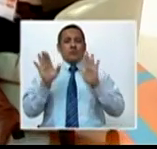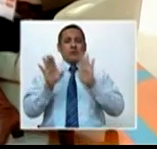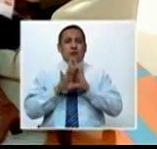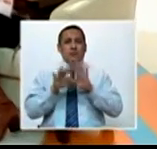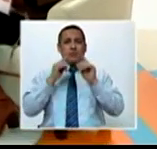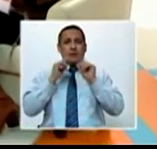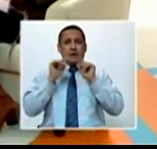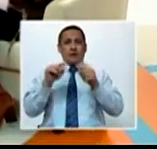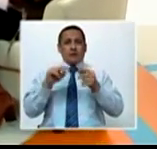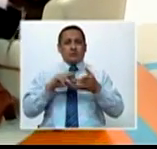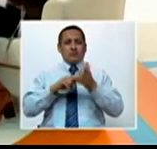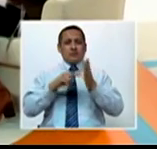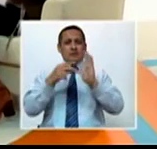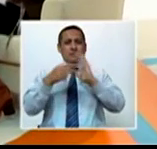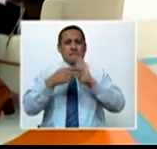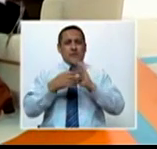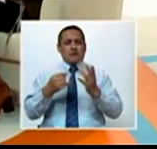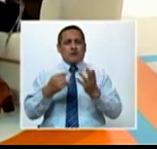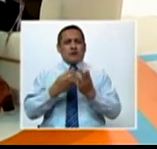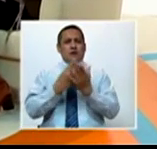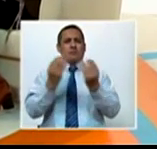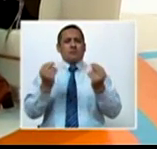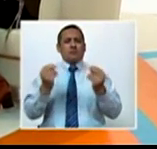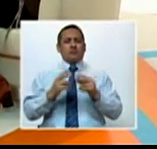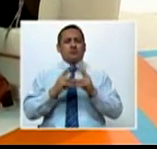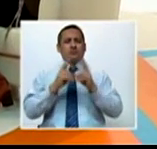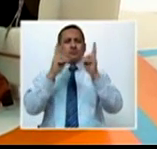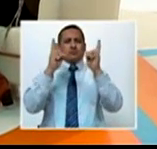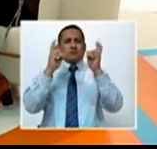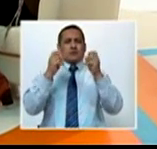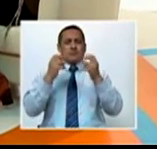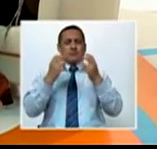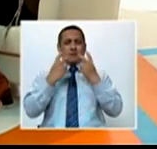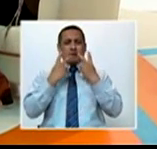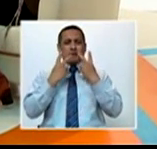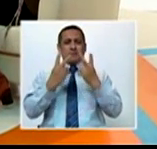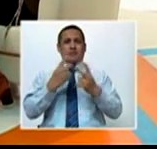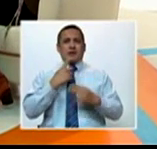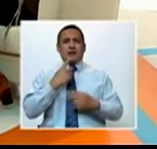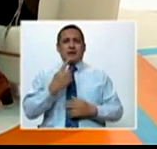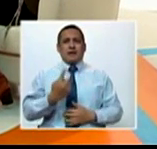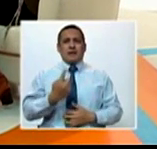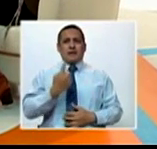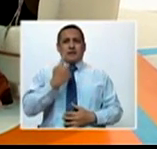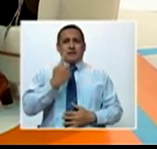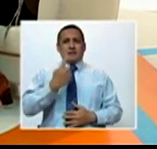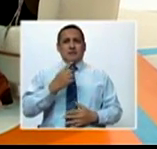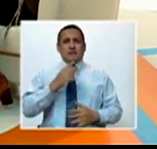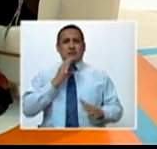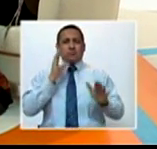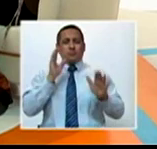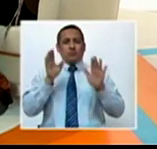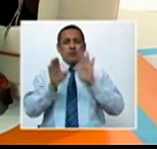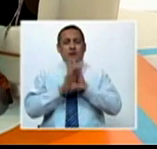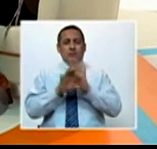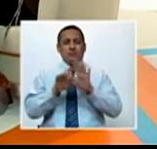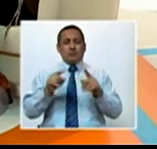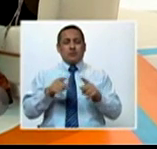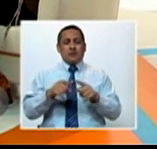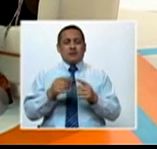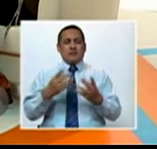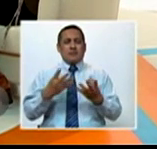obedece a varios factores. Uno de ellos es que, por ejemplo, esta ola,